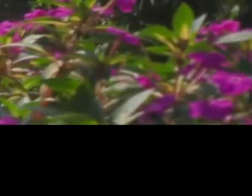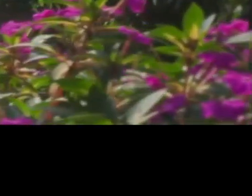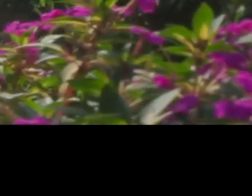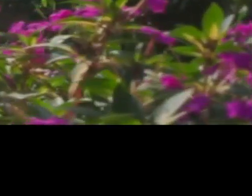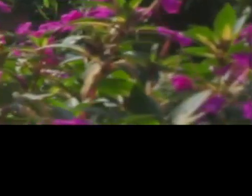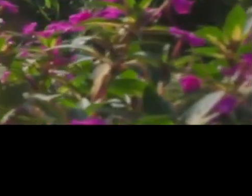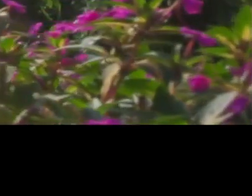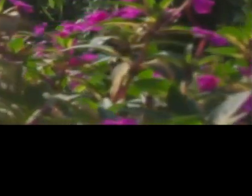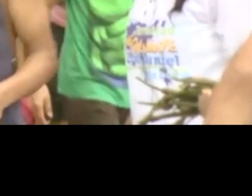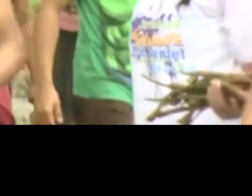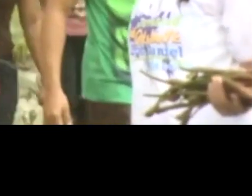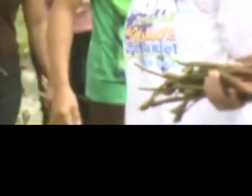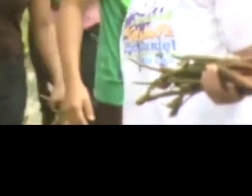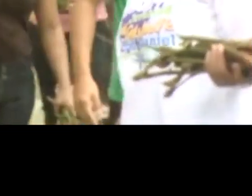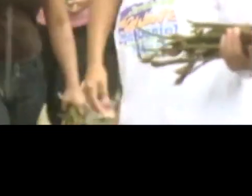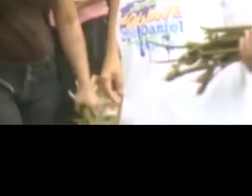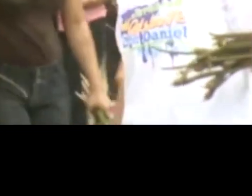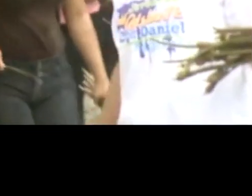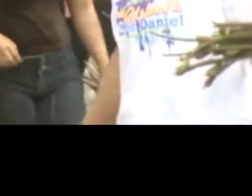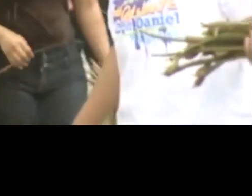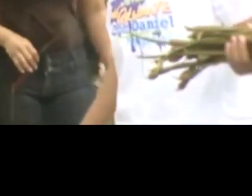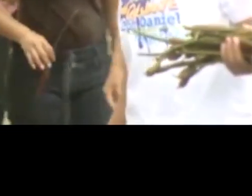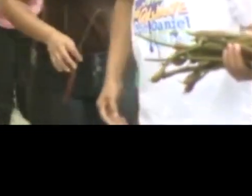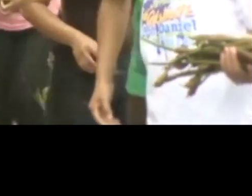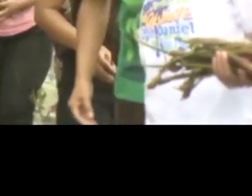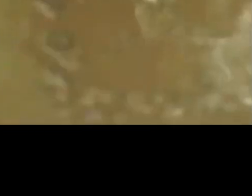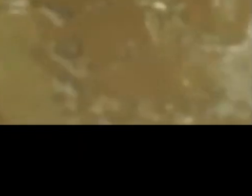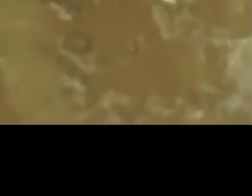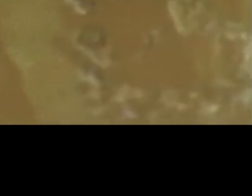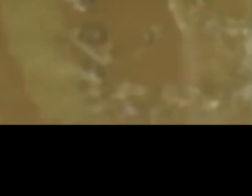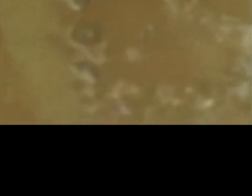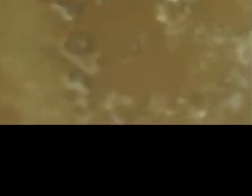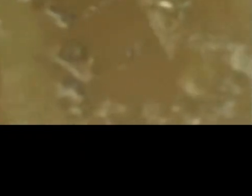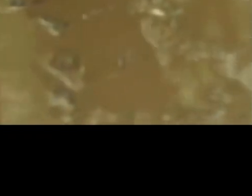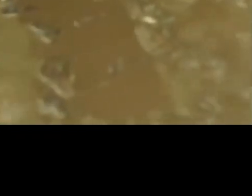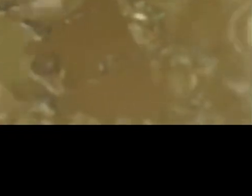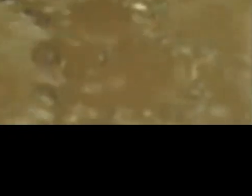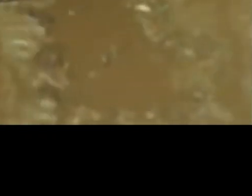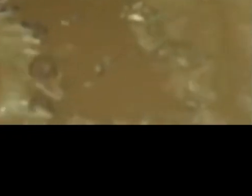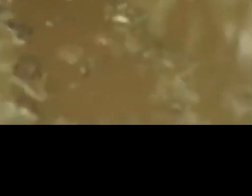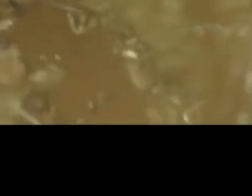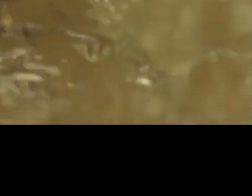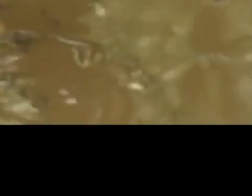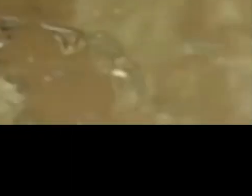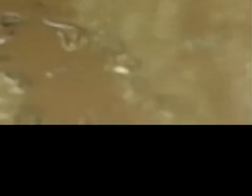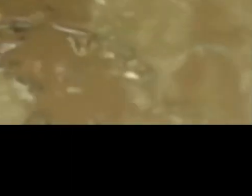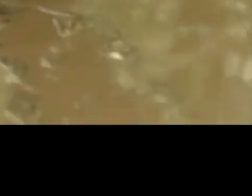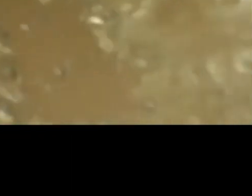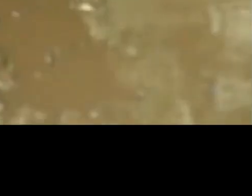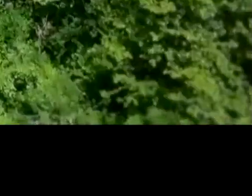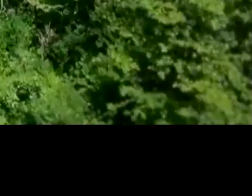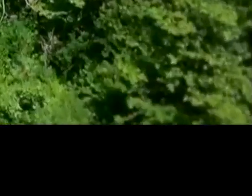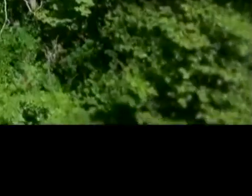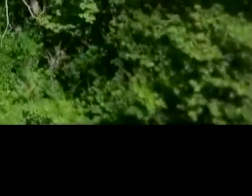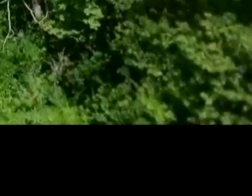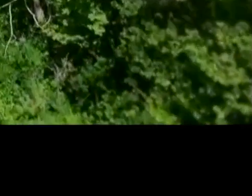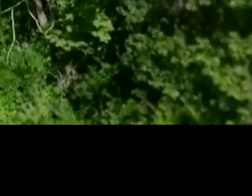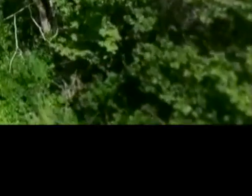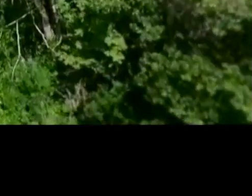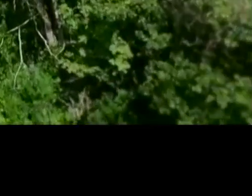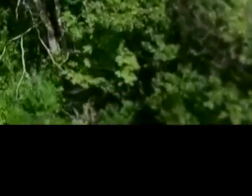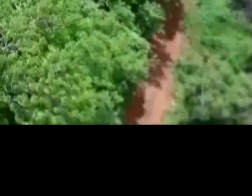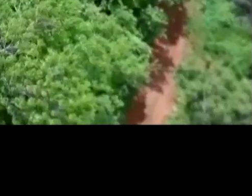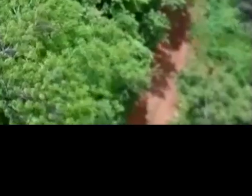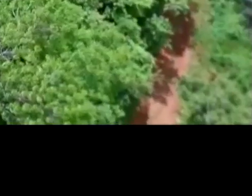cuidemos nuestro medio ambiente sembremos árboles los árboles además de producir oxígeno y embellecer nuestro entorno